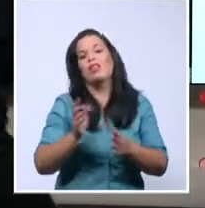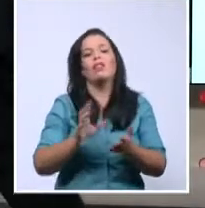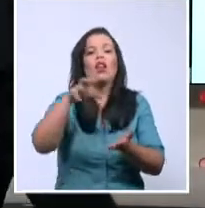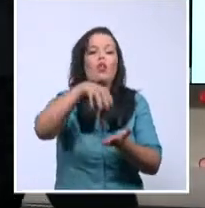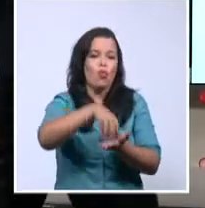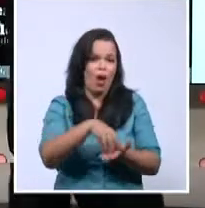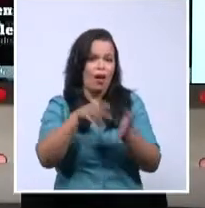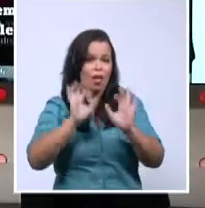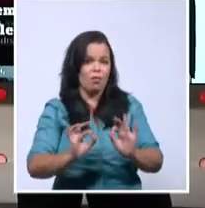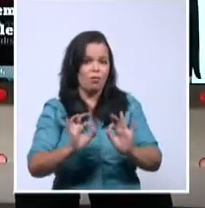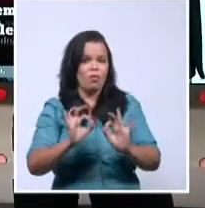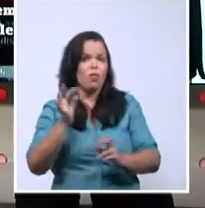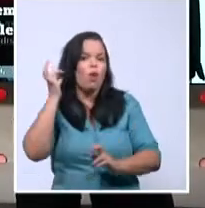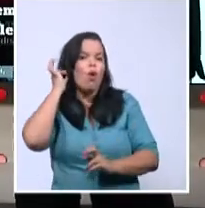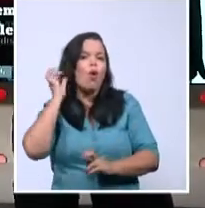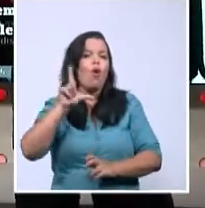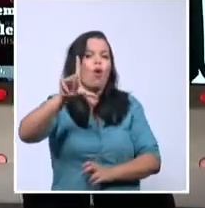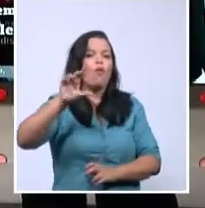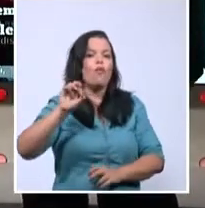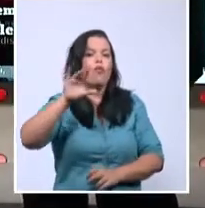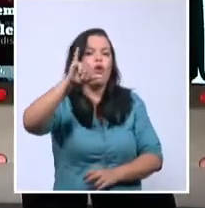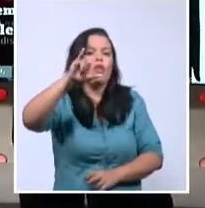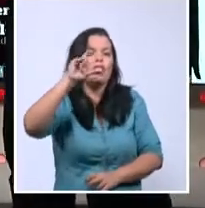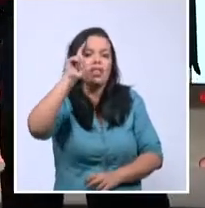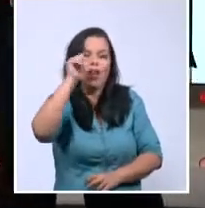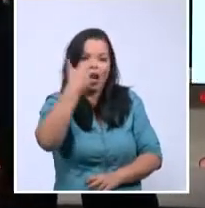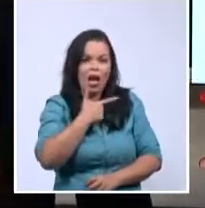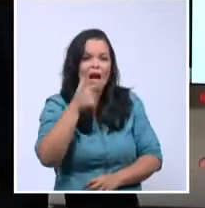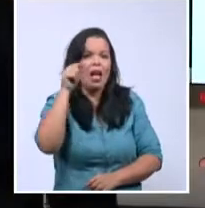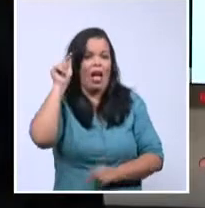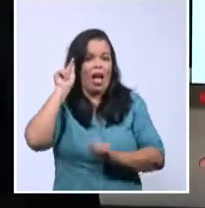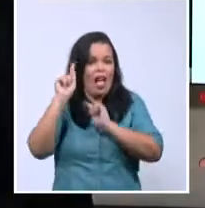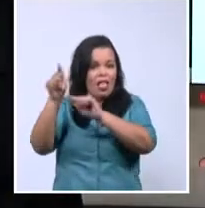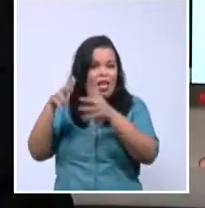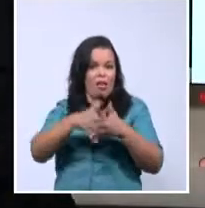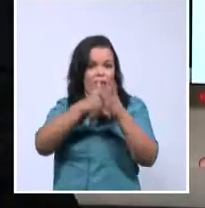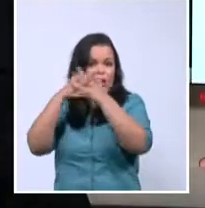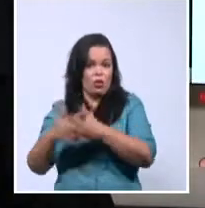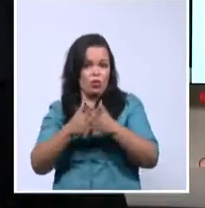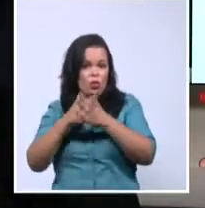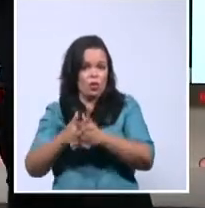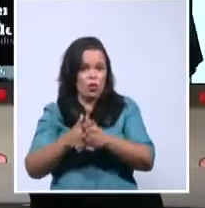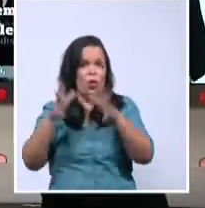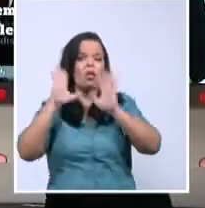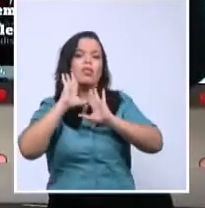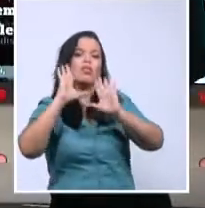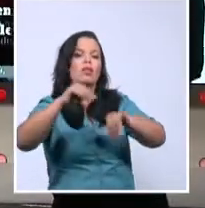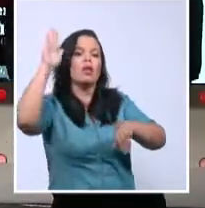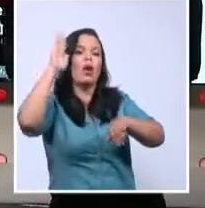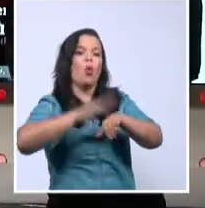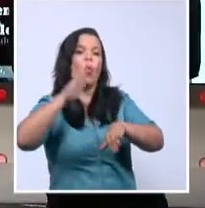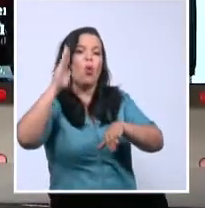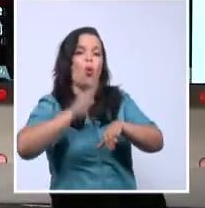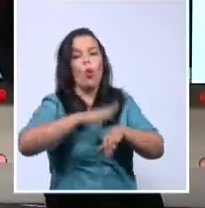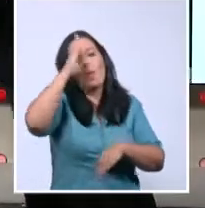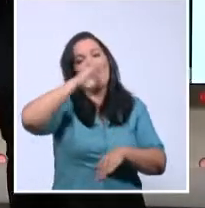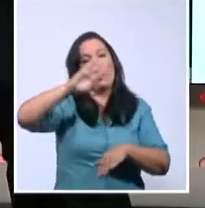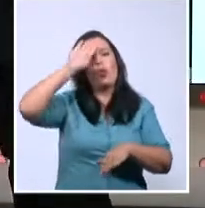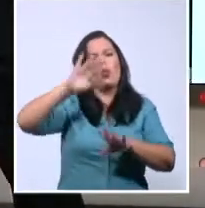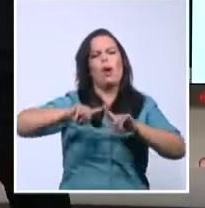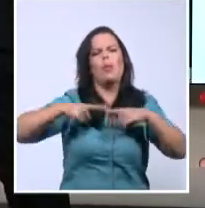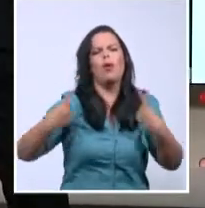de la Florida, hemos visto que culpan al gobierno cubano de incitar a la guerra civil y hasta exigen una intervención militar